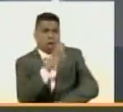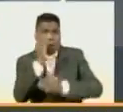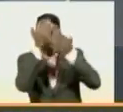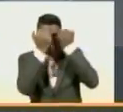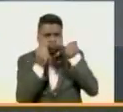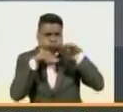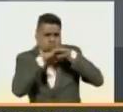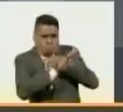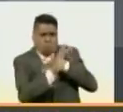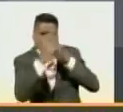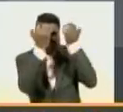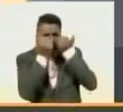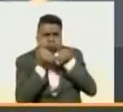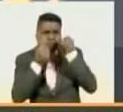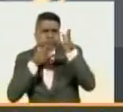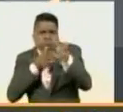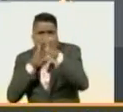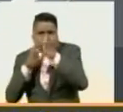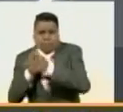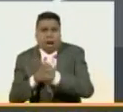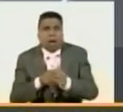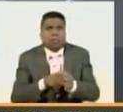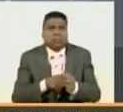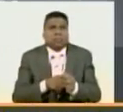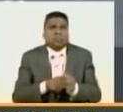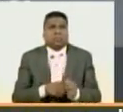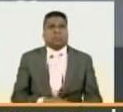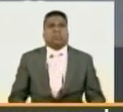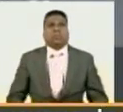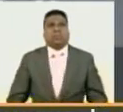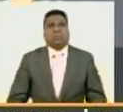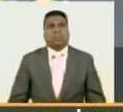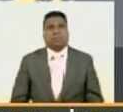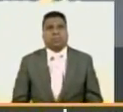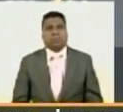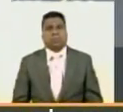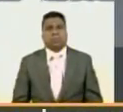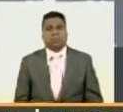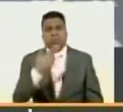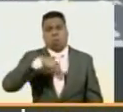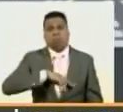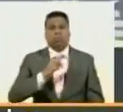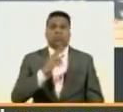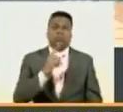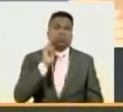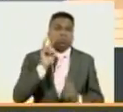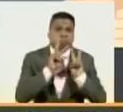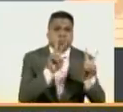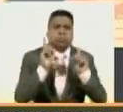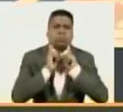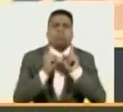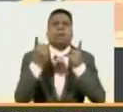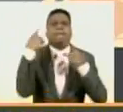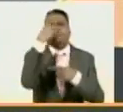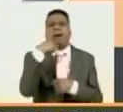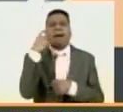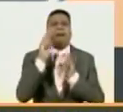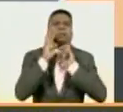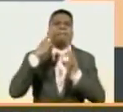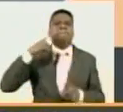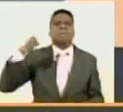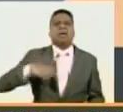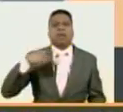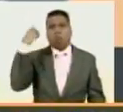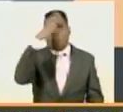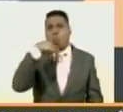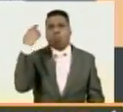esconder estas acciones que son vandálicas, que son delincuenciales. Es deber nuestro pues darle el verdadero